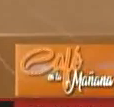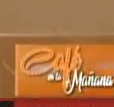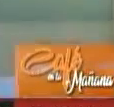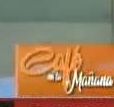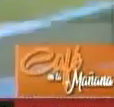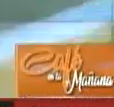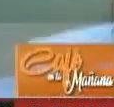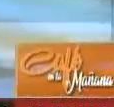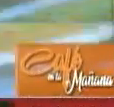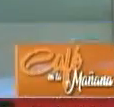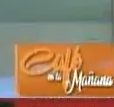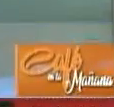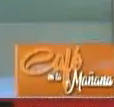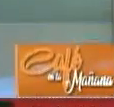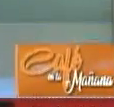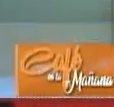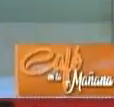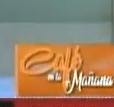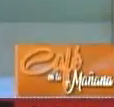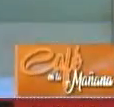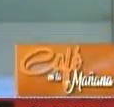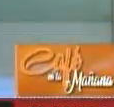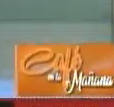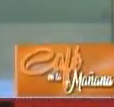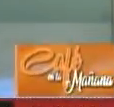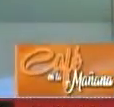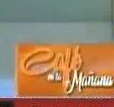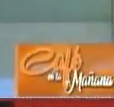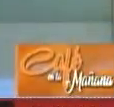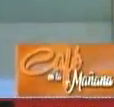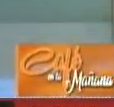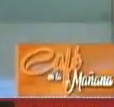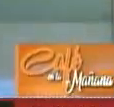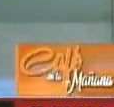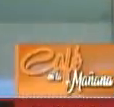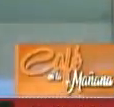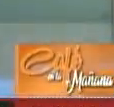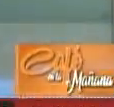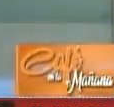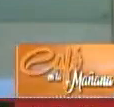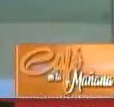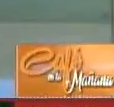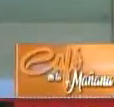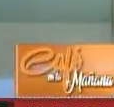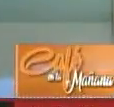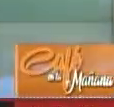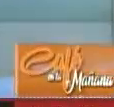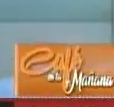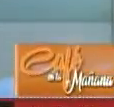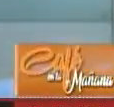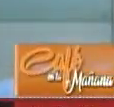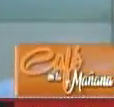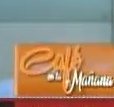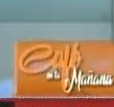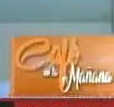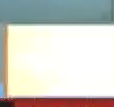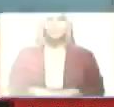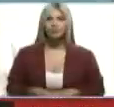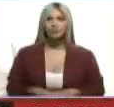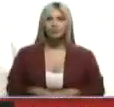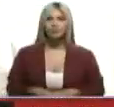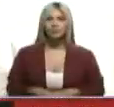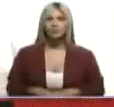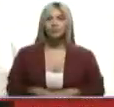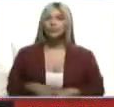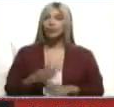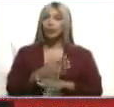Es artículo 132 del Código Penal venezolano. Es decir, entonces, que estas personas a las cuales se le ha hecho referencia, se ha creado esta comisión especial por parte del Parlamento venezolano,